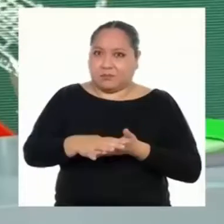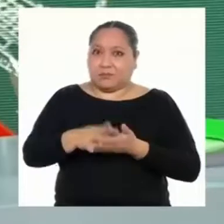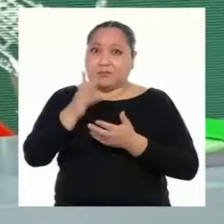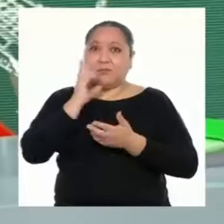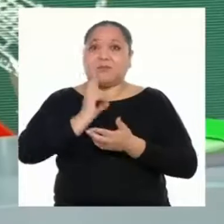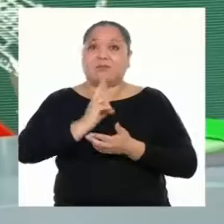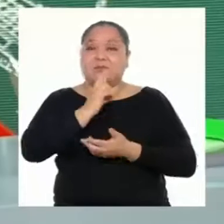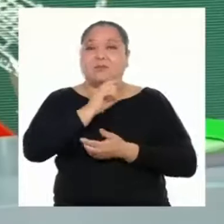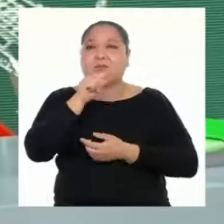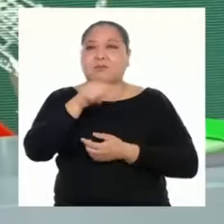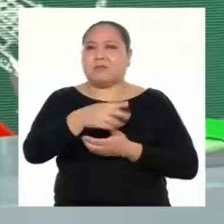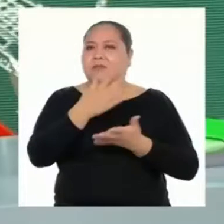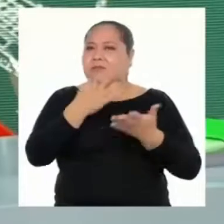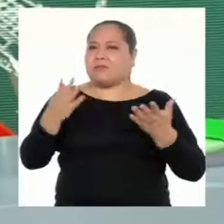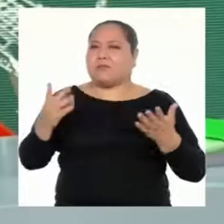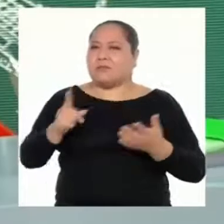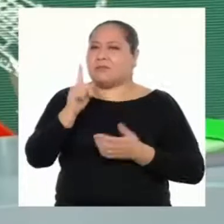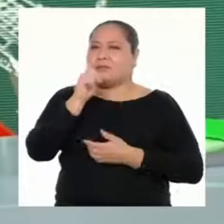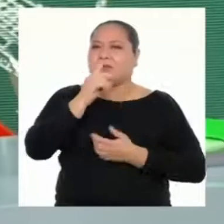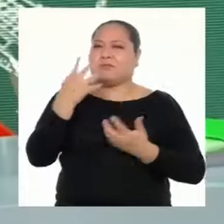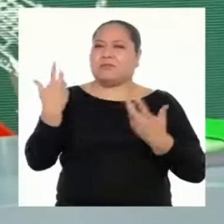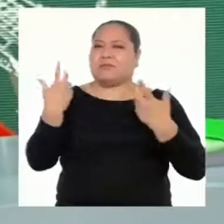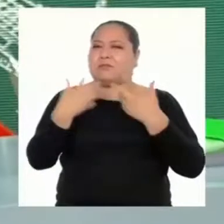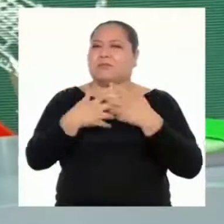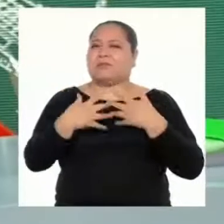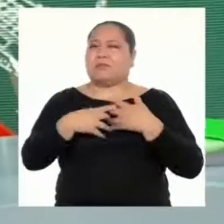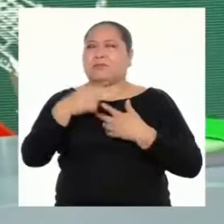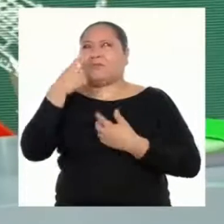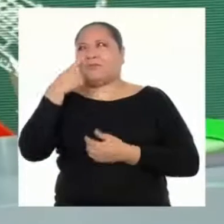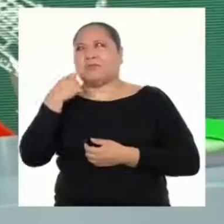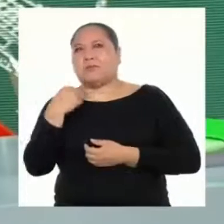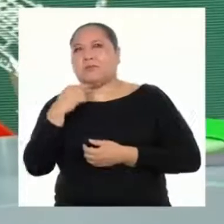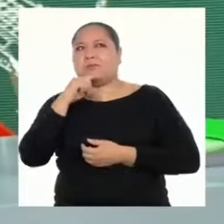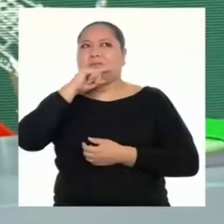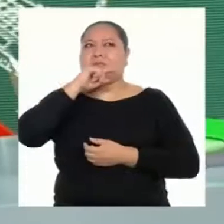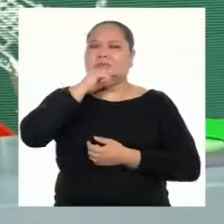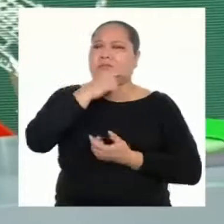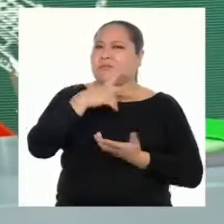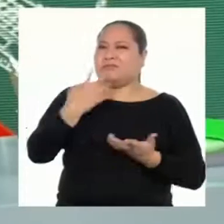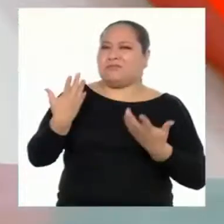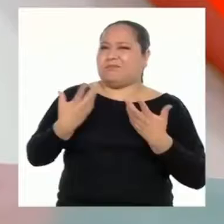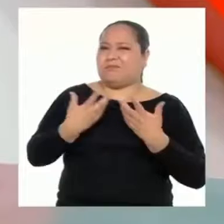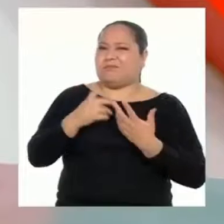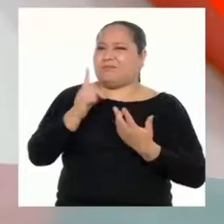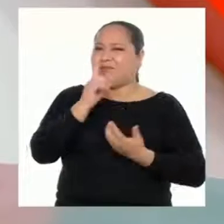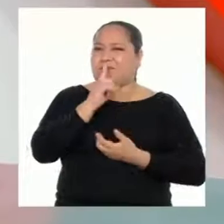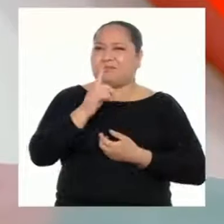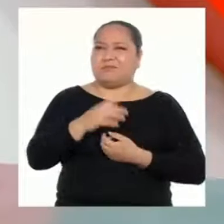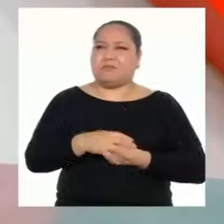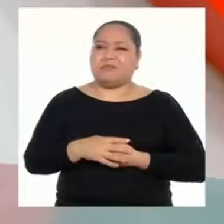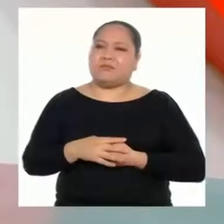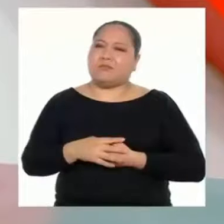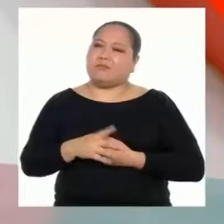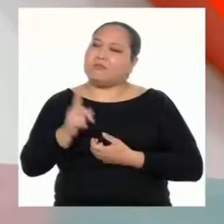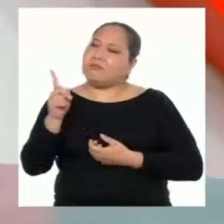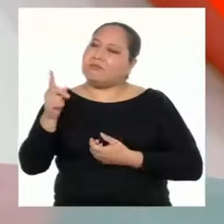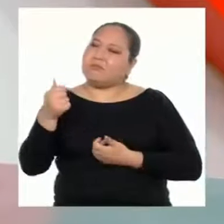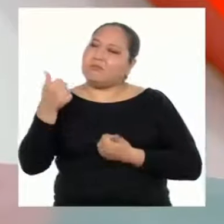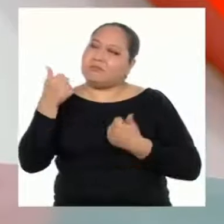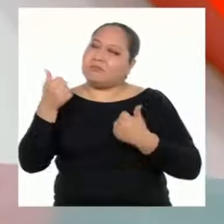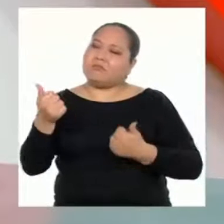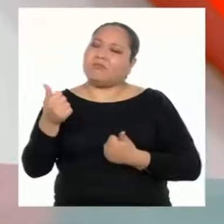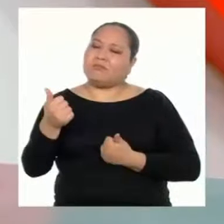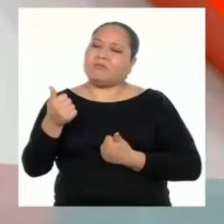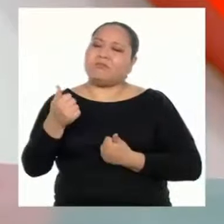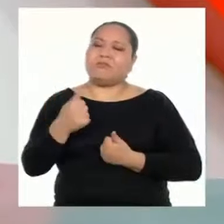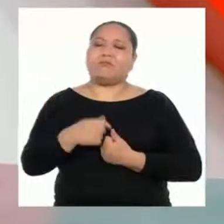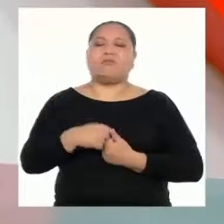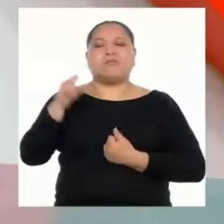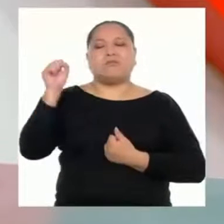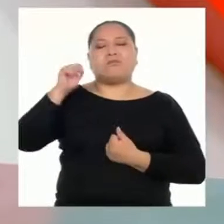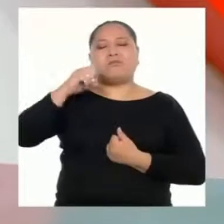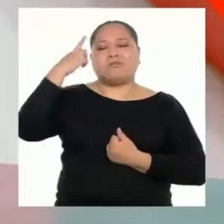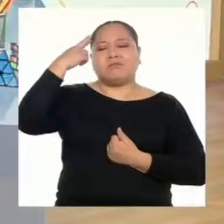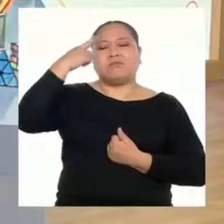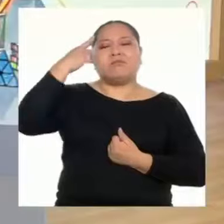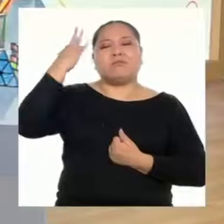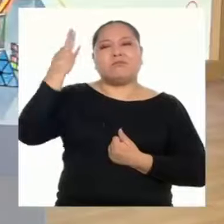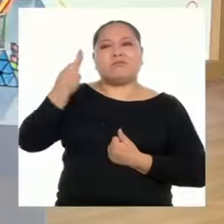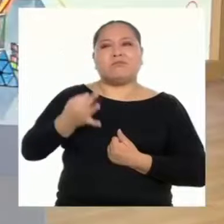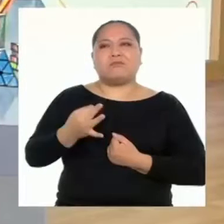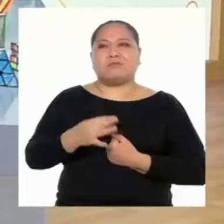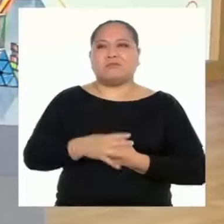actividades que se pueden hacer no deberían tener relación con el hecho de ser hombres o mujeres. Cuando tienes razón, Jonathan, tienes